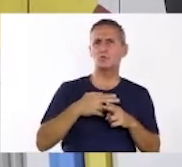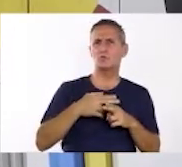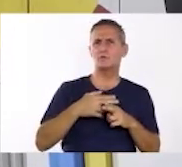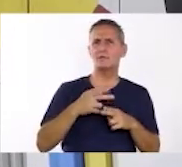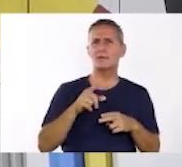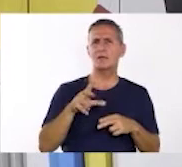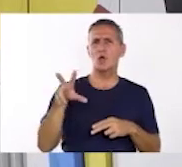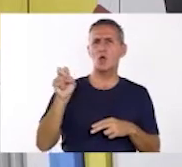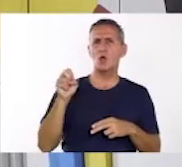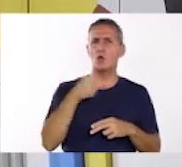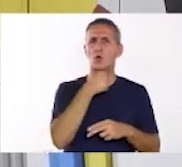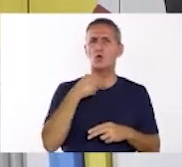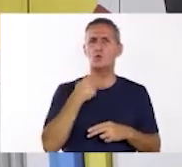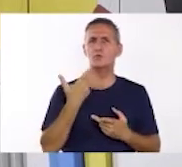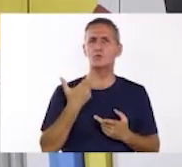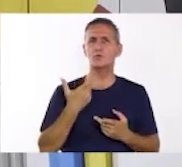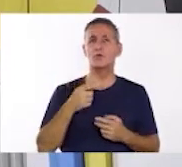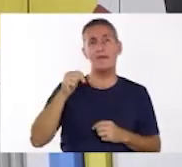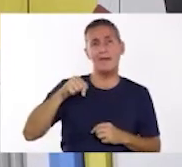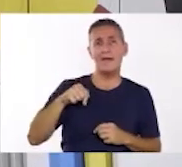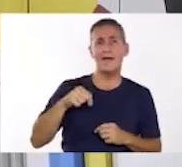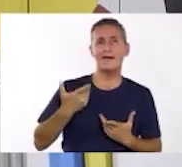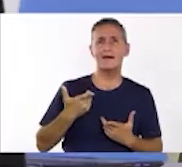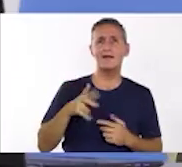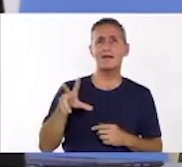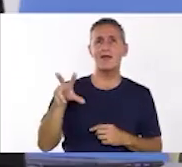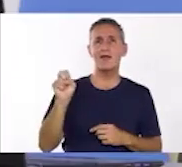poesía y de su canción.